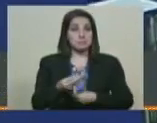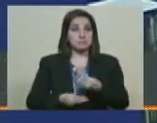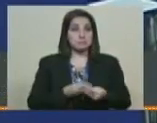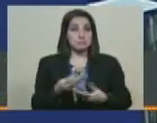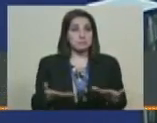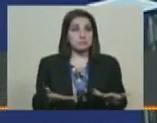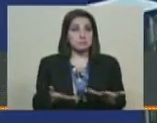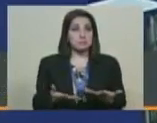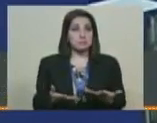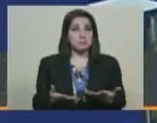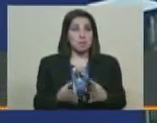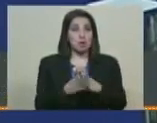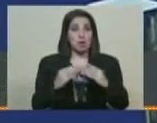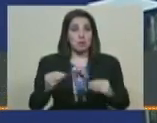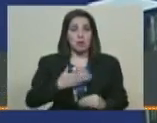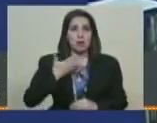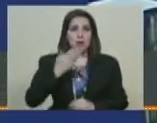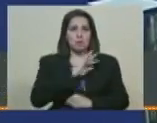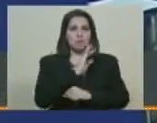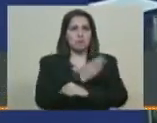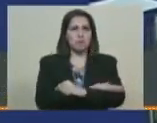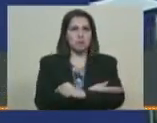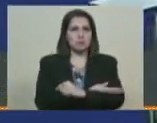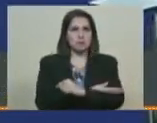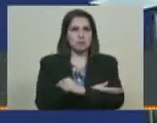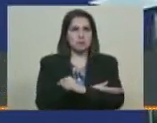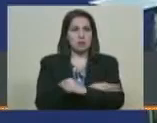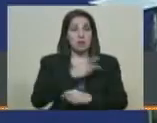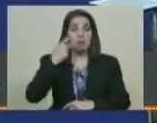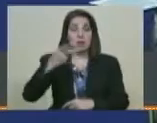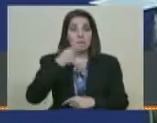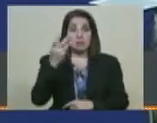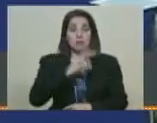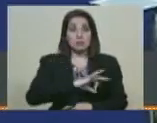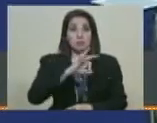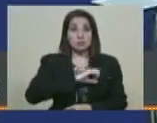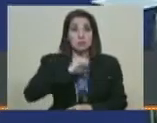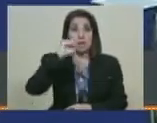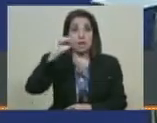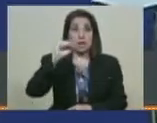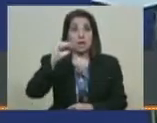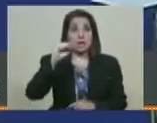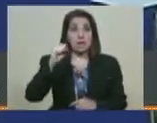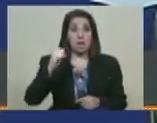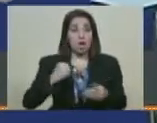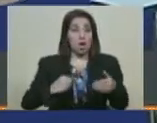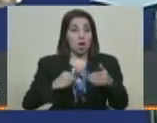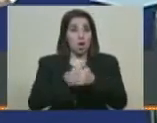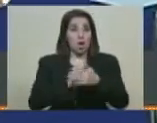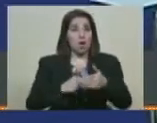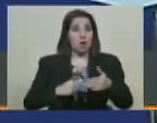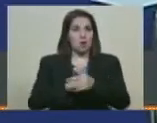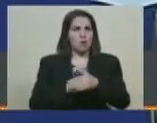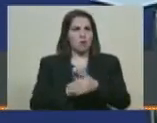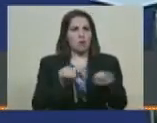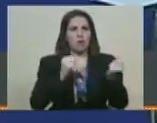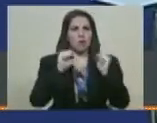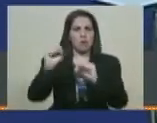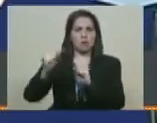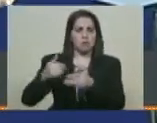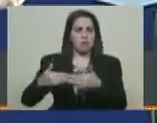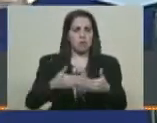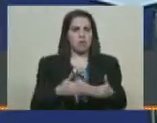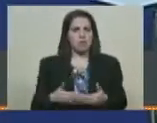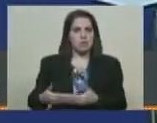con todas las fuerzas políticas y sociales. Que sea un poderoso frente antiimperialista, que sea un